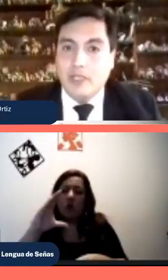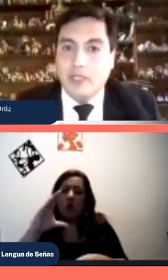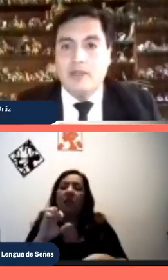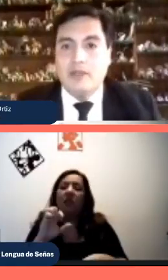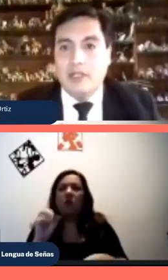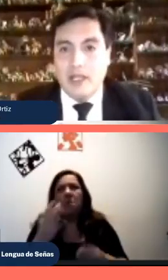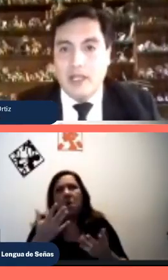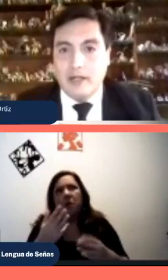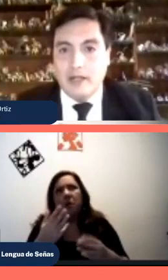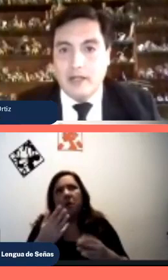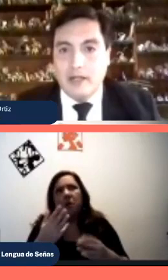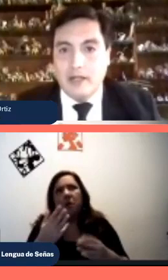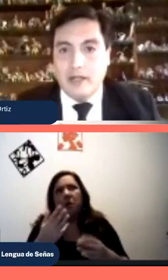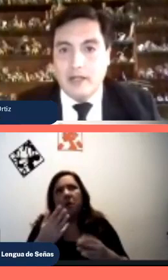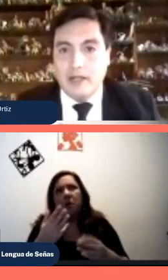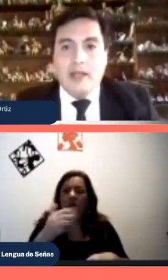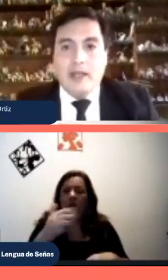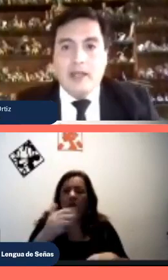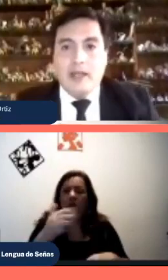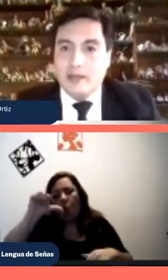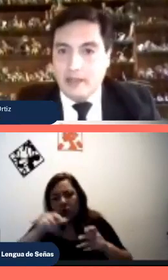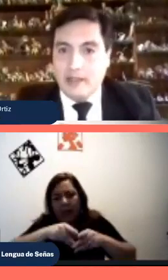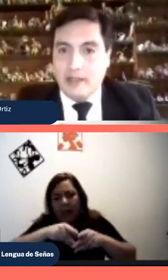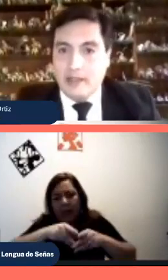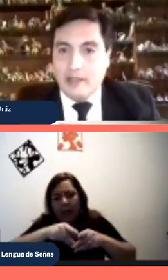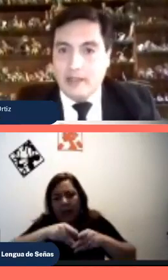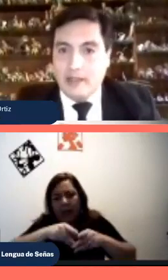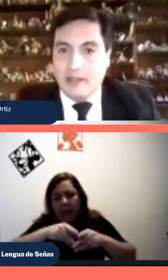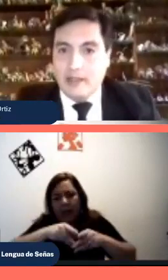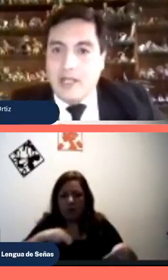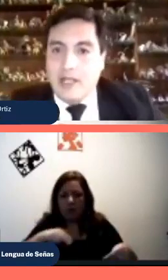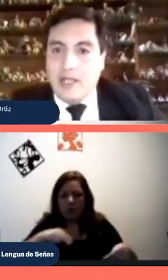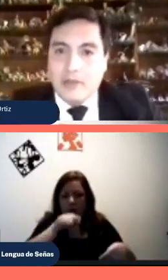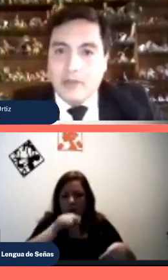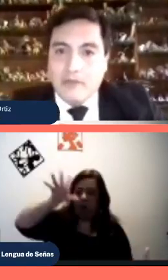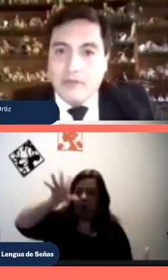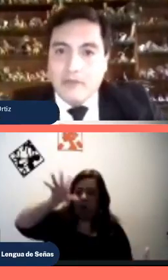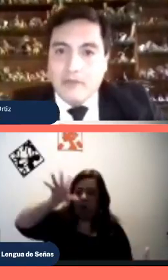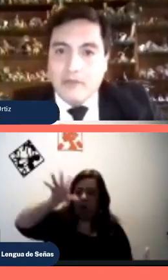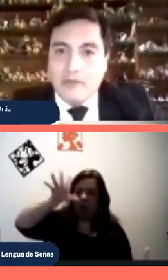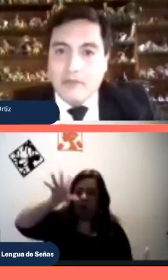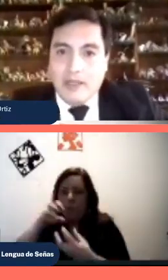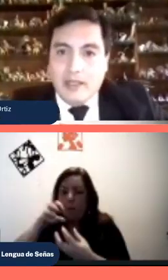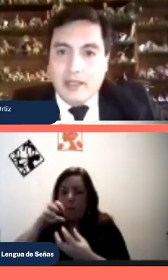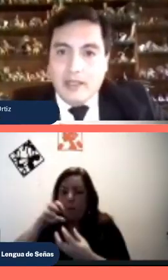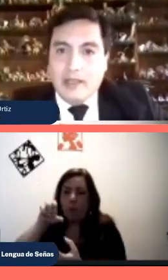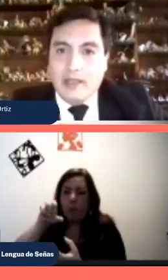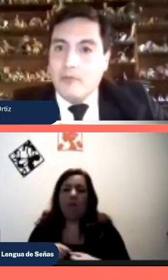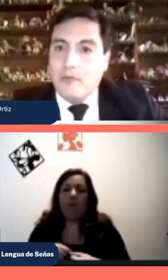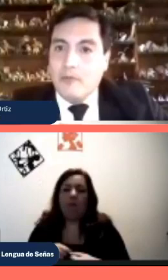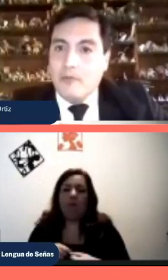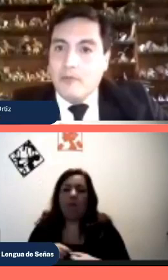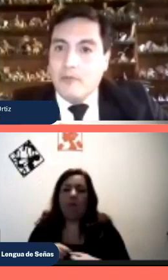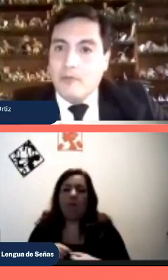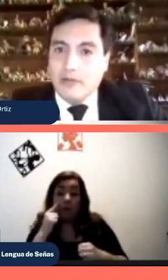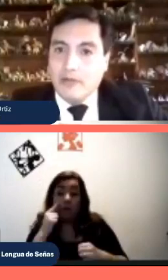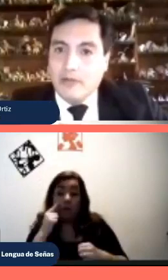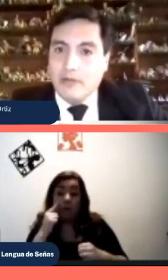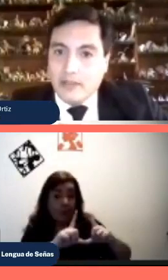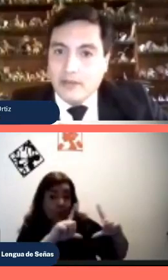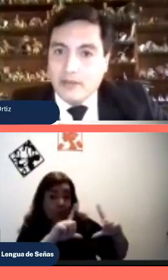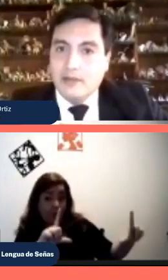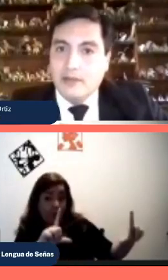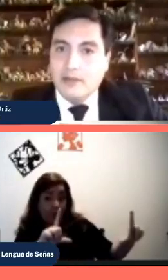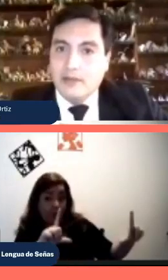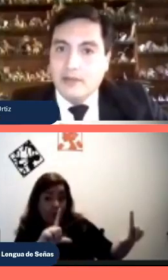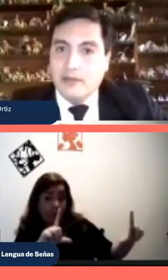6 metros de largo. Aquí en el costado derecho podemos ver la comparación de los